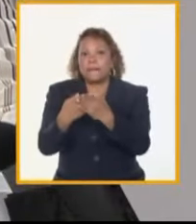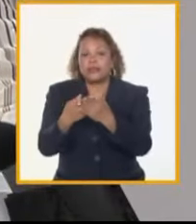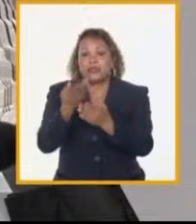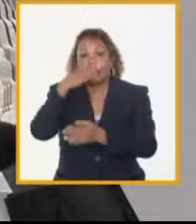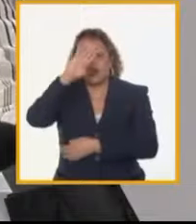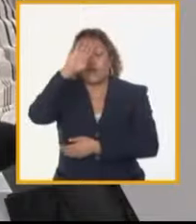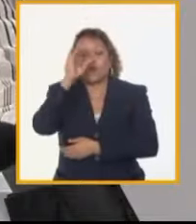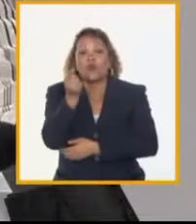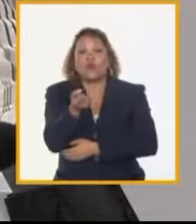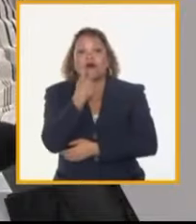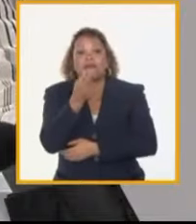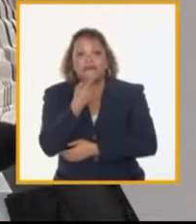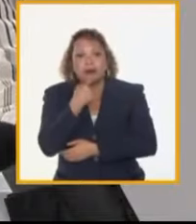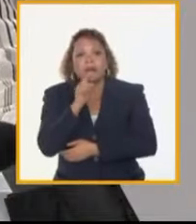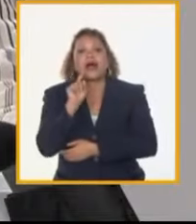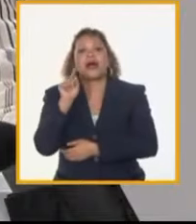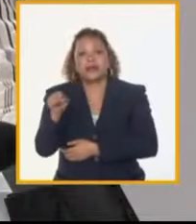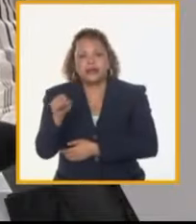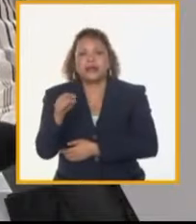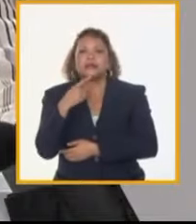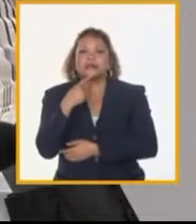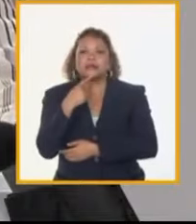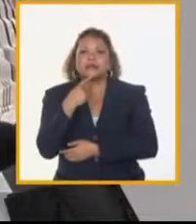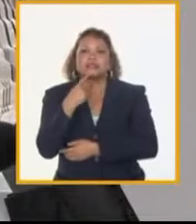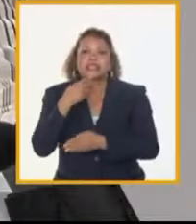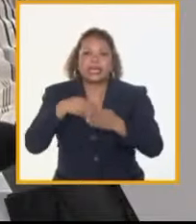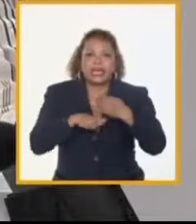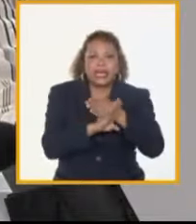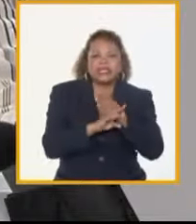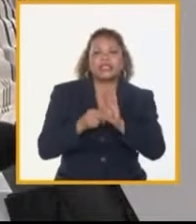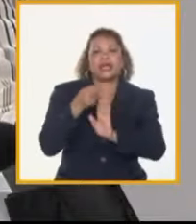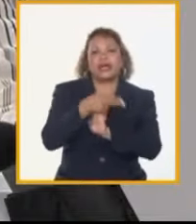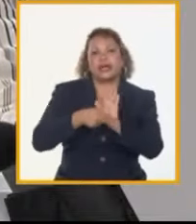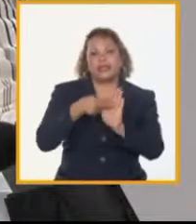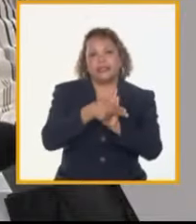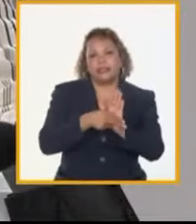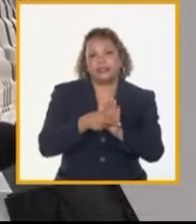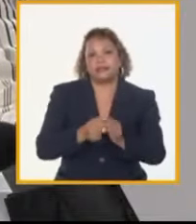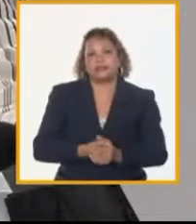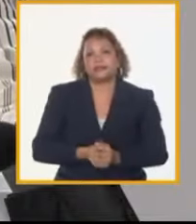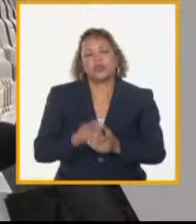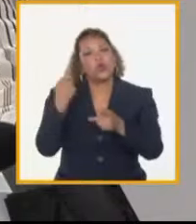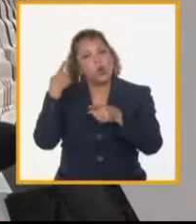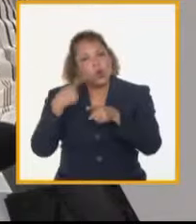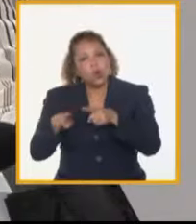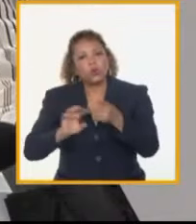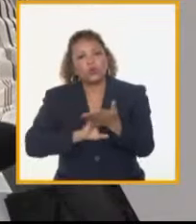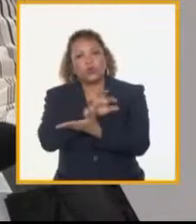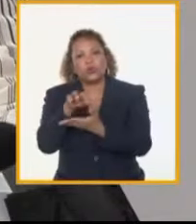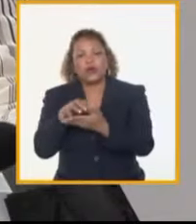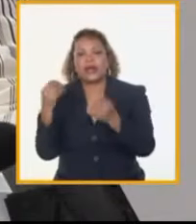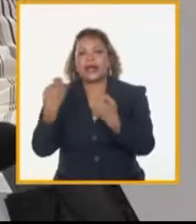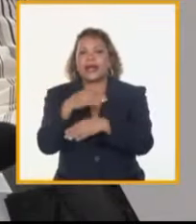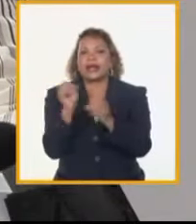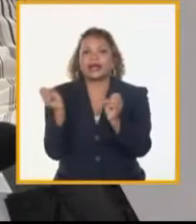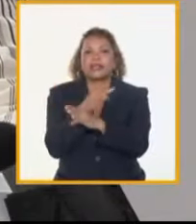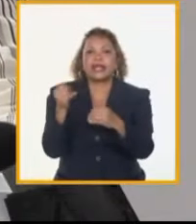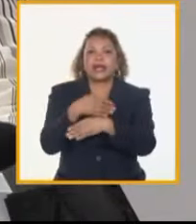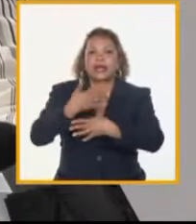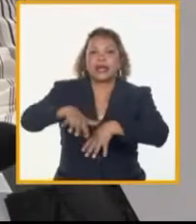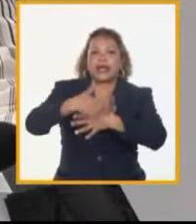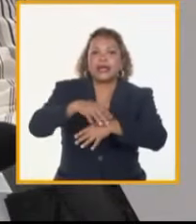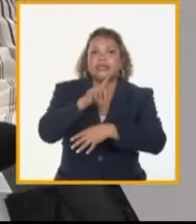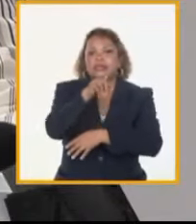accede a línea sur, y por ahí se sale a los andenes ferroviarios. Un acceso directo. Hay un segundo acceso desde la calle 100 por